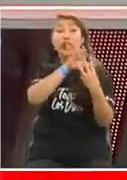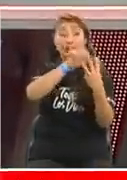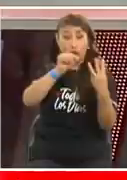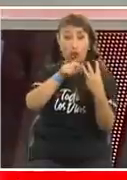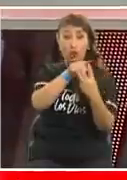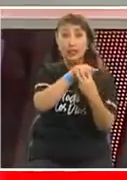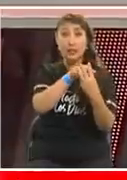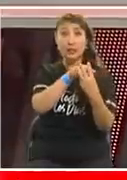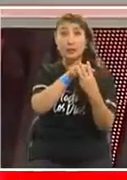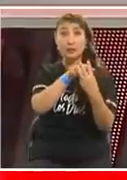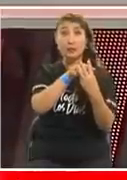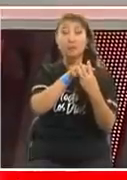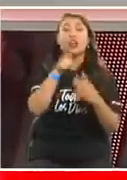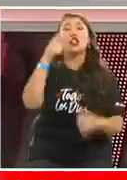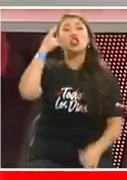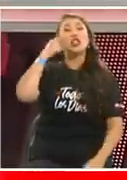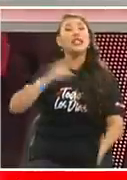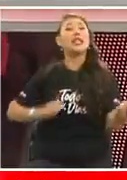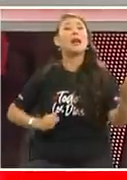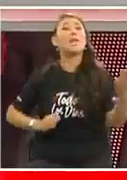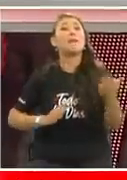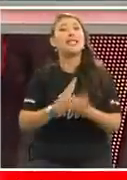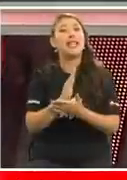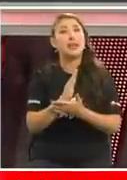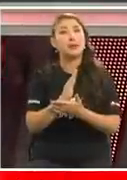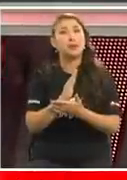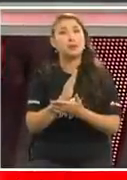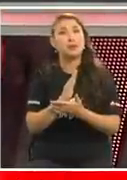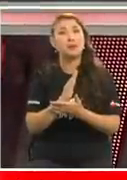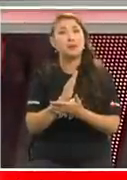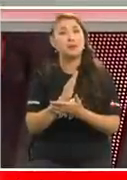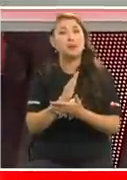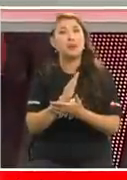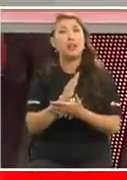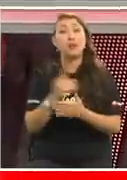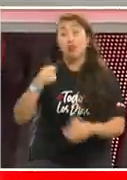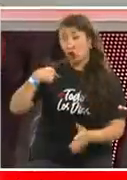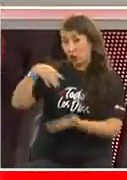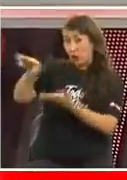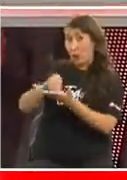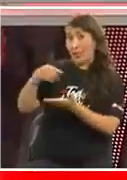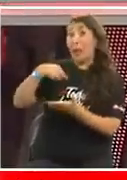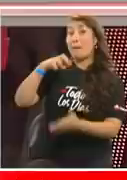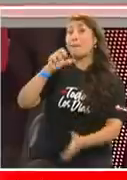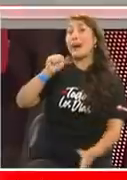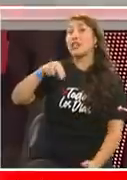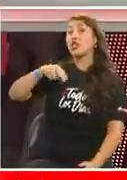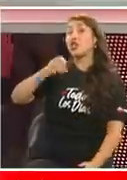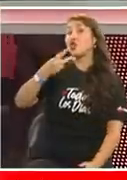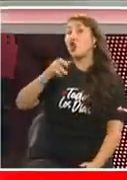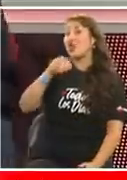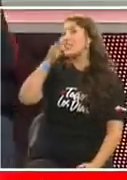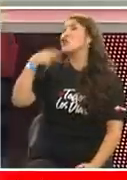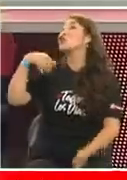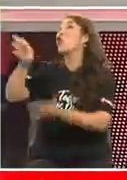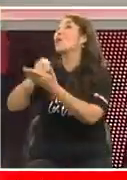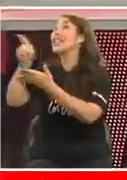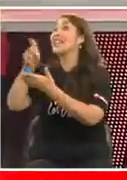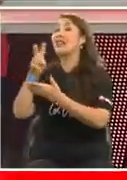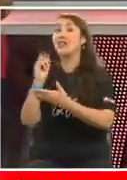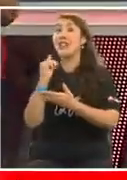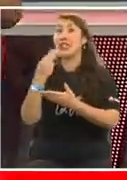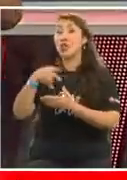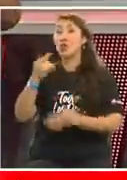Denis. Tiene que partir Lucho Pancho. Ya, pero yo te voy a imitar a ti primero. Yo lo sé. Ok, te escuchamos, Pancho. Entonces, ¿hay un